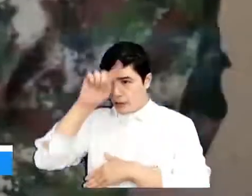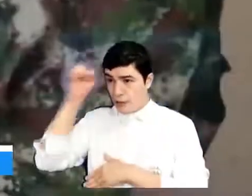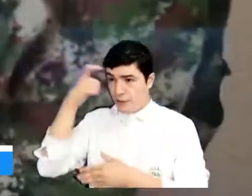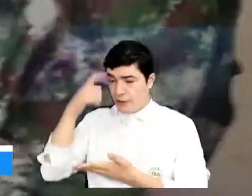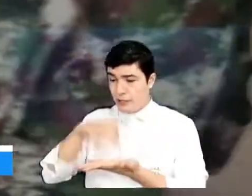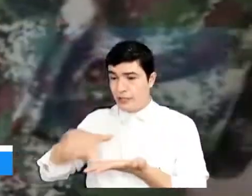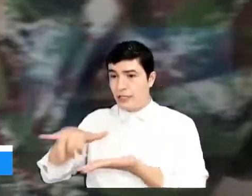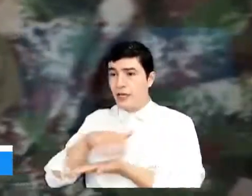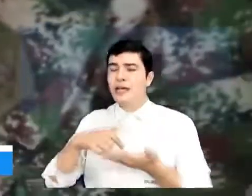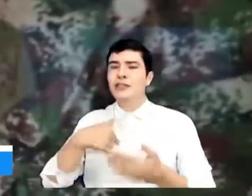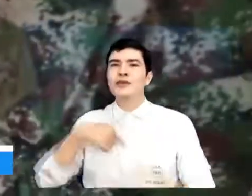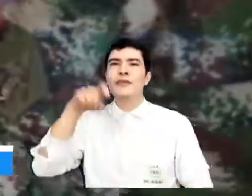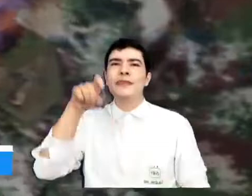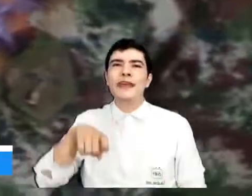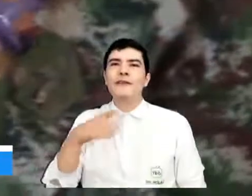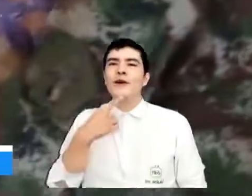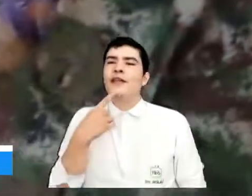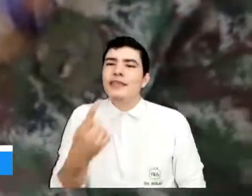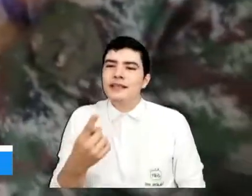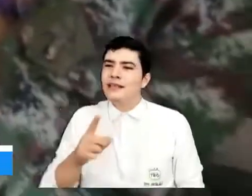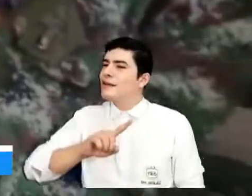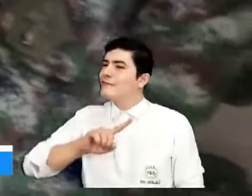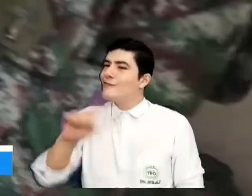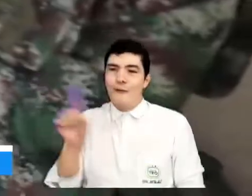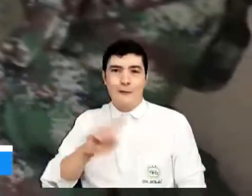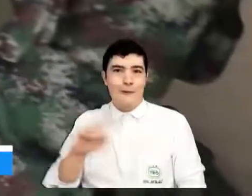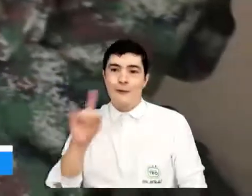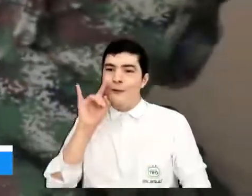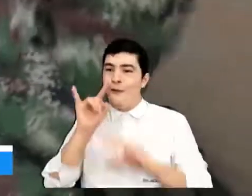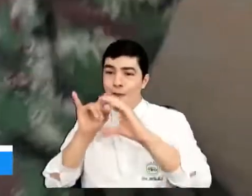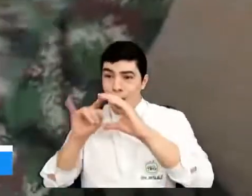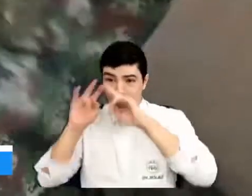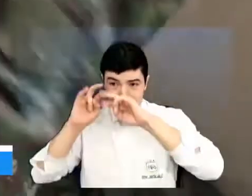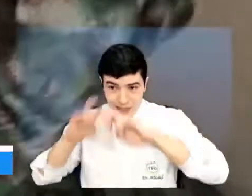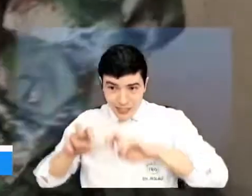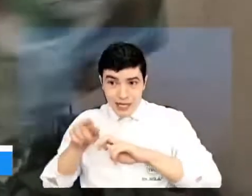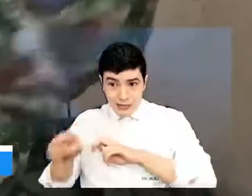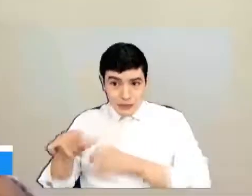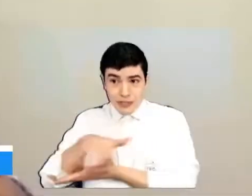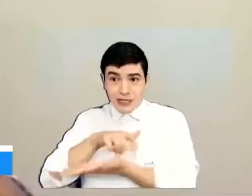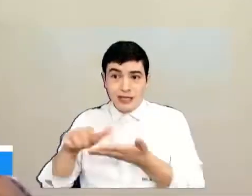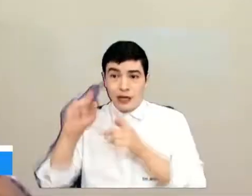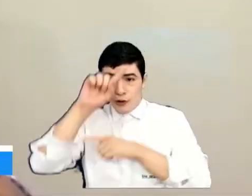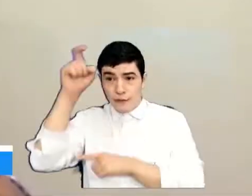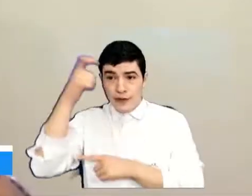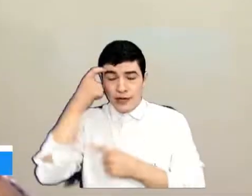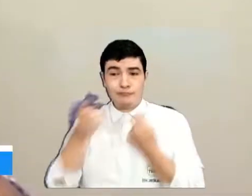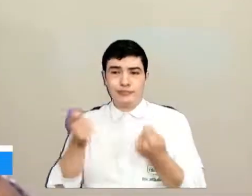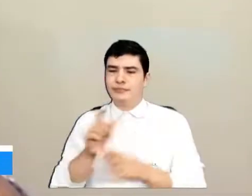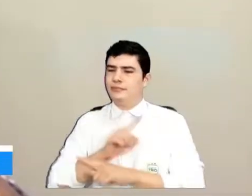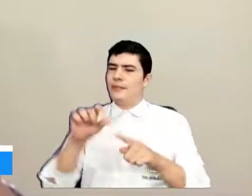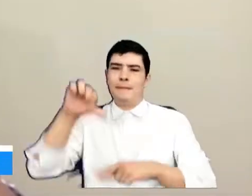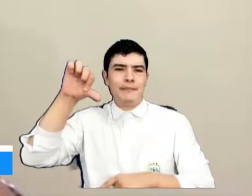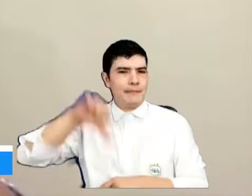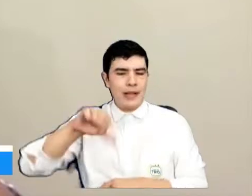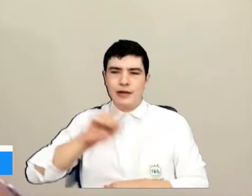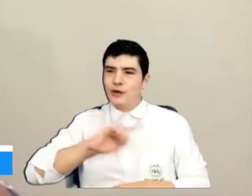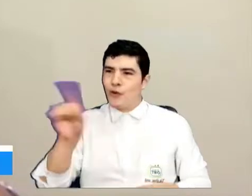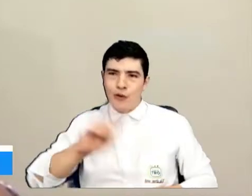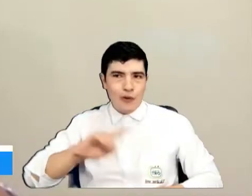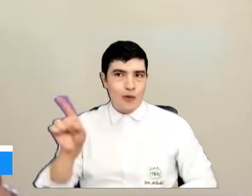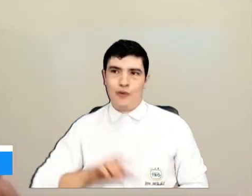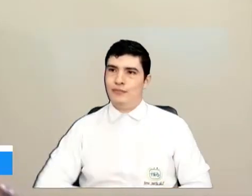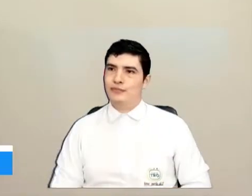municipios como Socorro, Girón y Barranca Bermeja, entre otros. En el municipio del Socorro estuve el día martes adelantando la